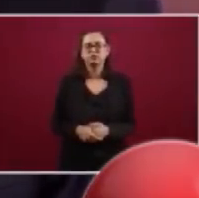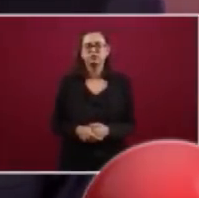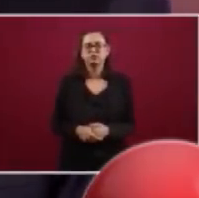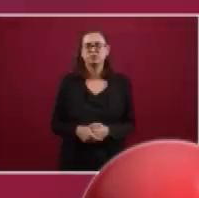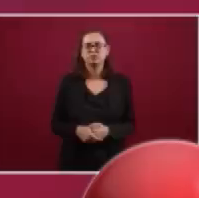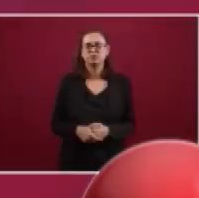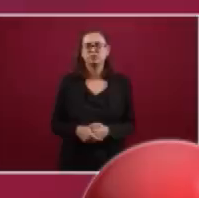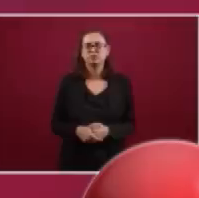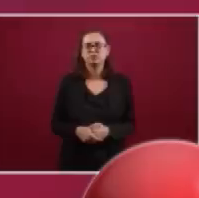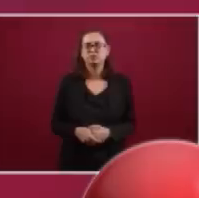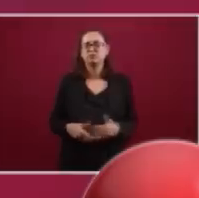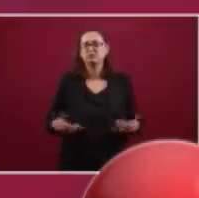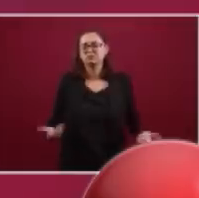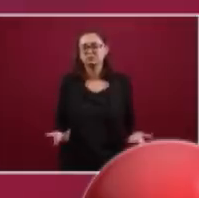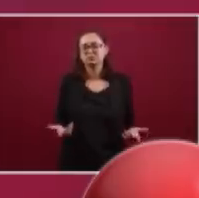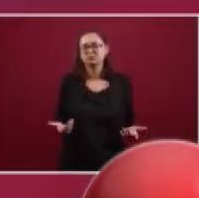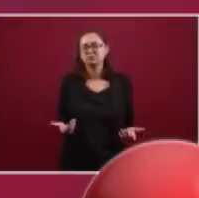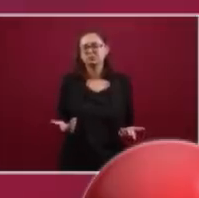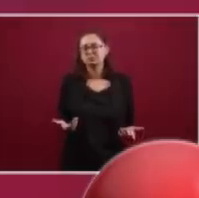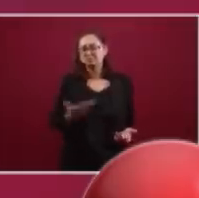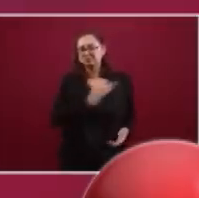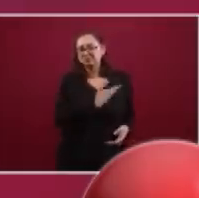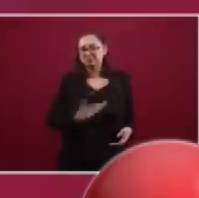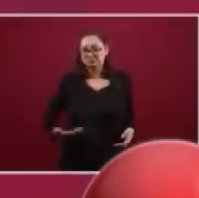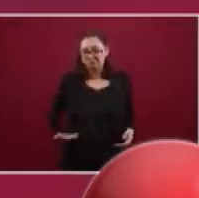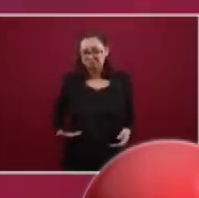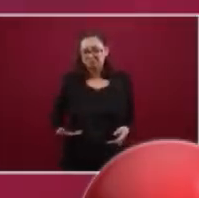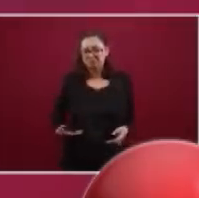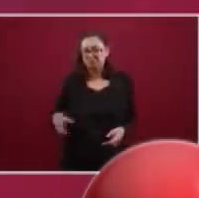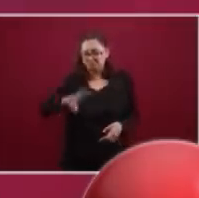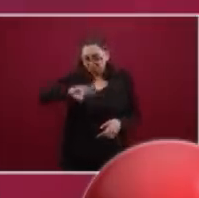se había visto una conferencia así,